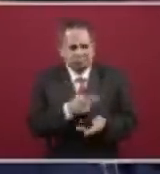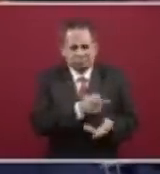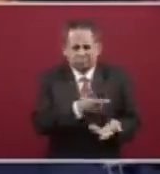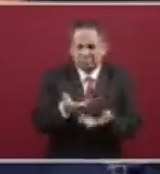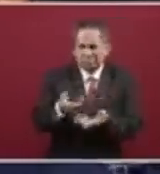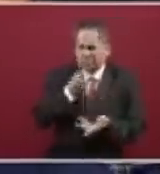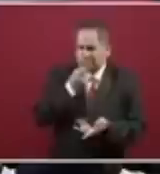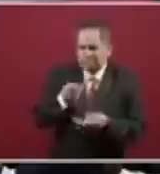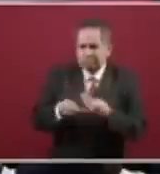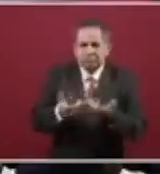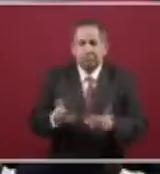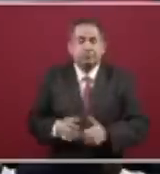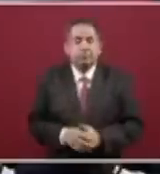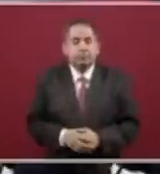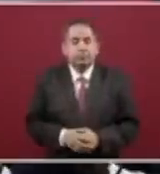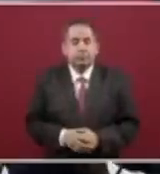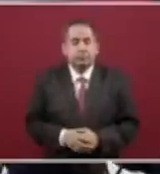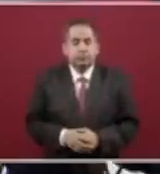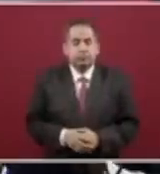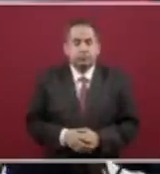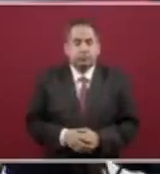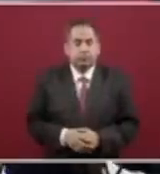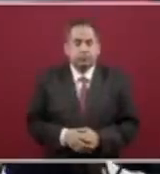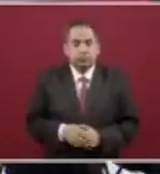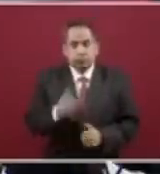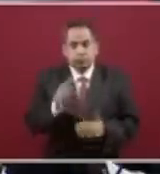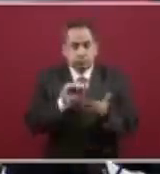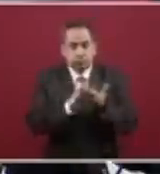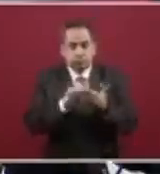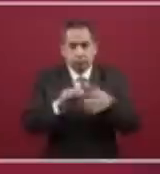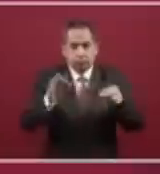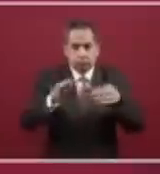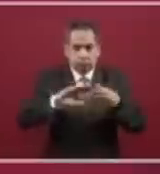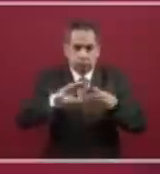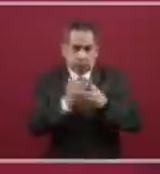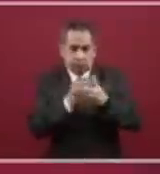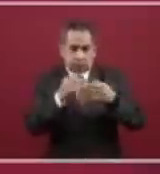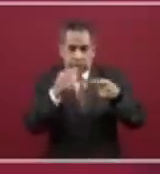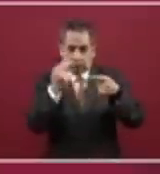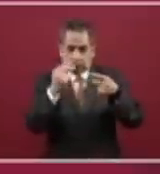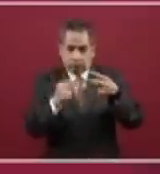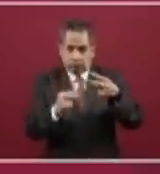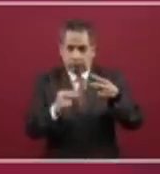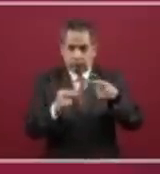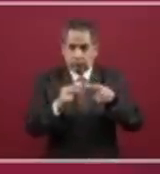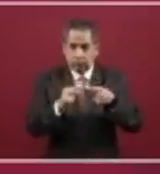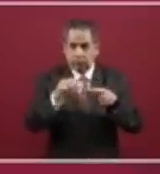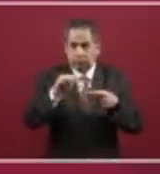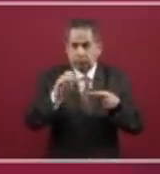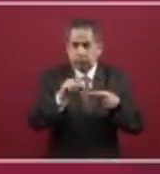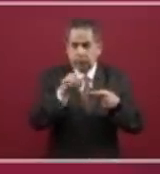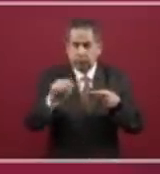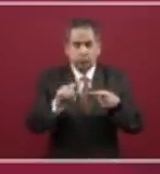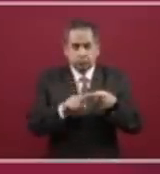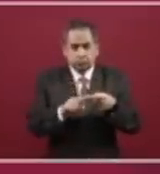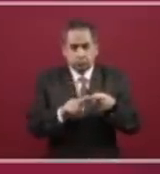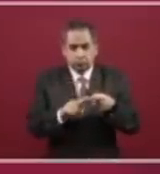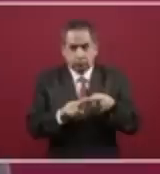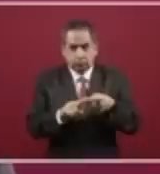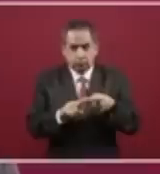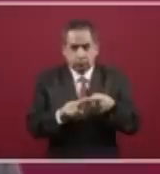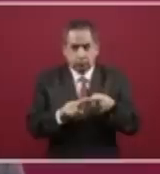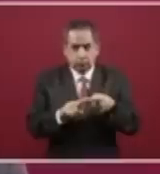prestado cuando está en los anexos me refiero al iniciado alfred el marzo que en